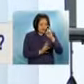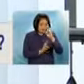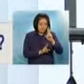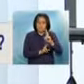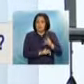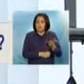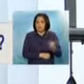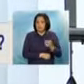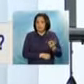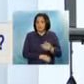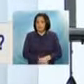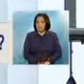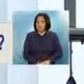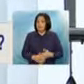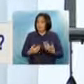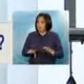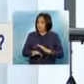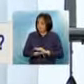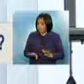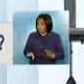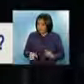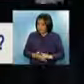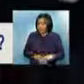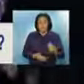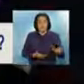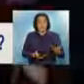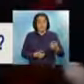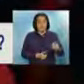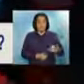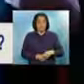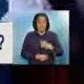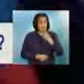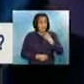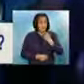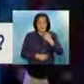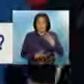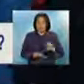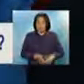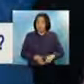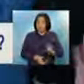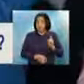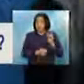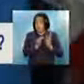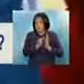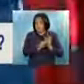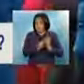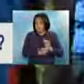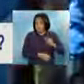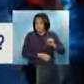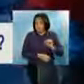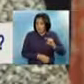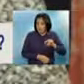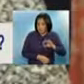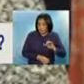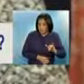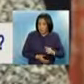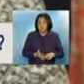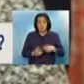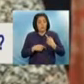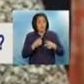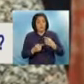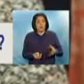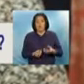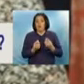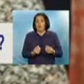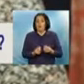que se profesa. Ya acabaron las actividades oficiales y en este feriado largo, la primera dama de la nación, Nancy Lange, cuenta cómo se